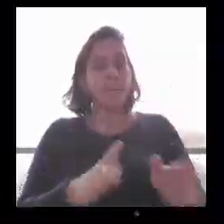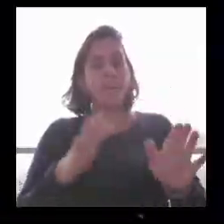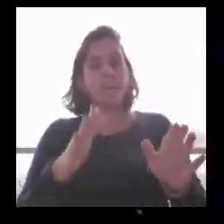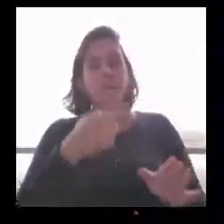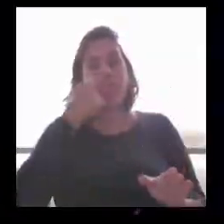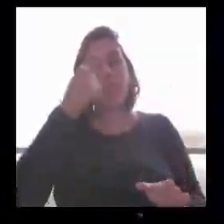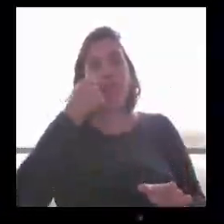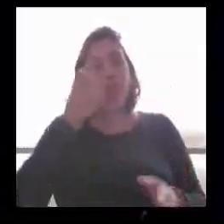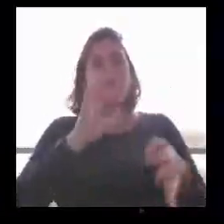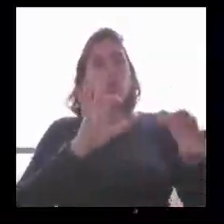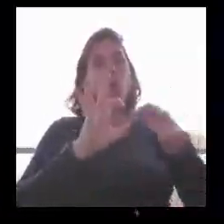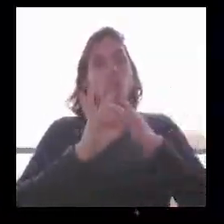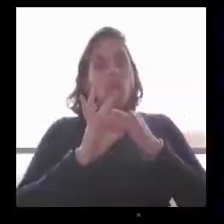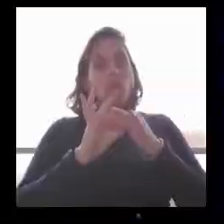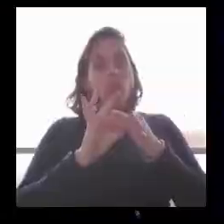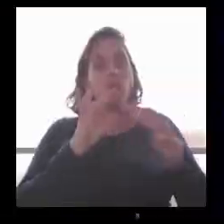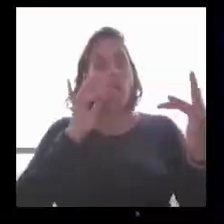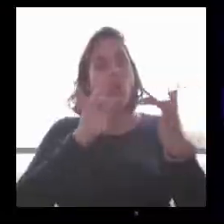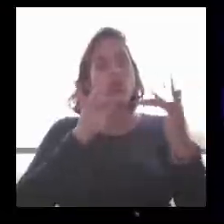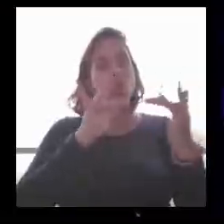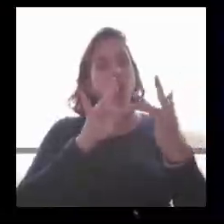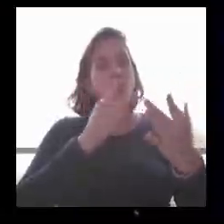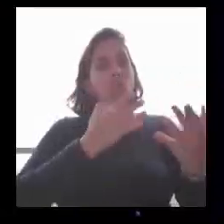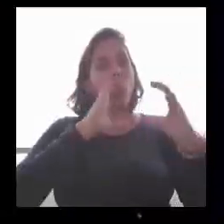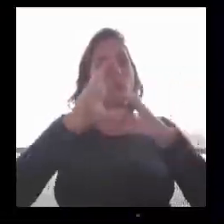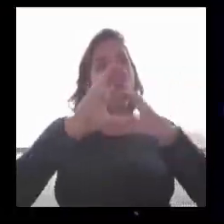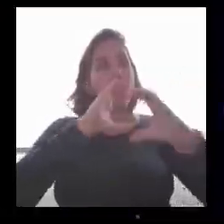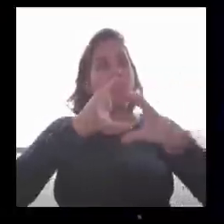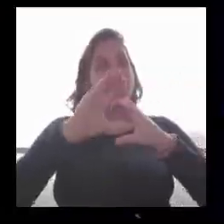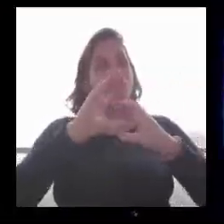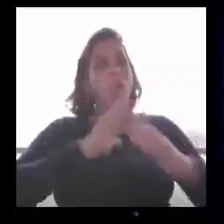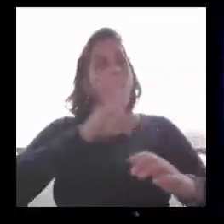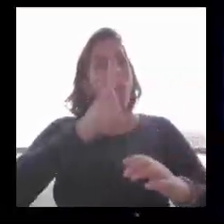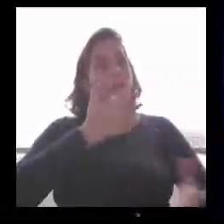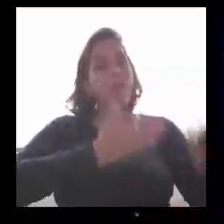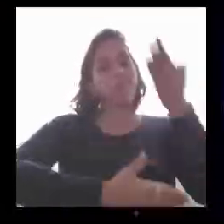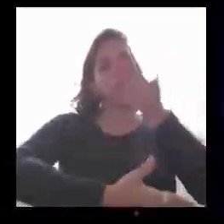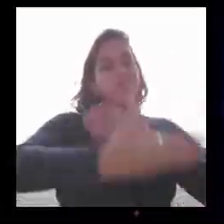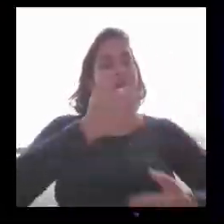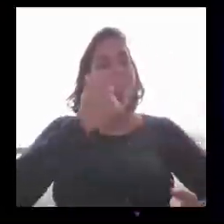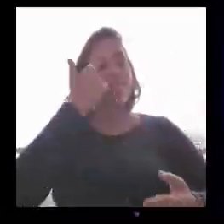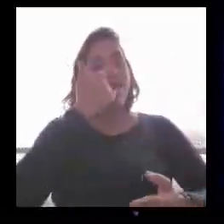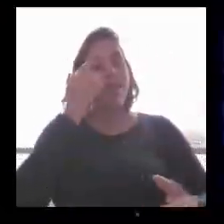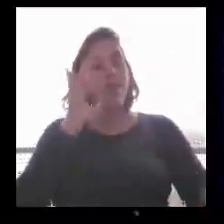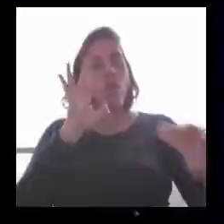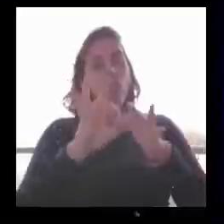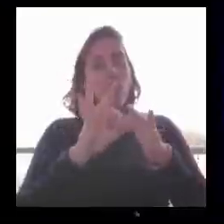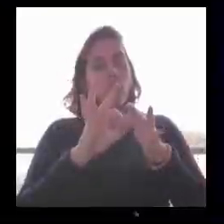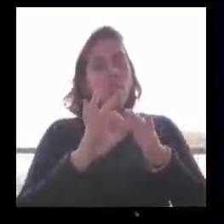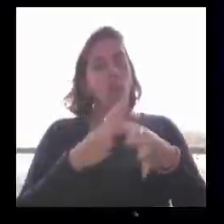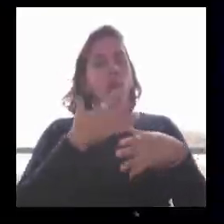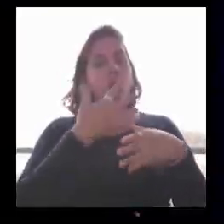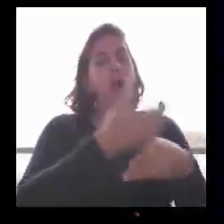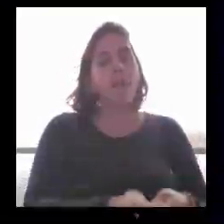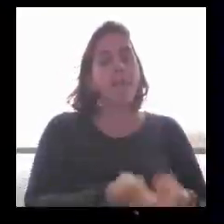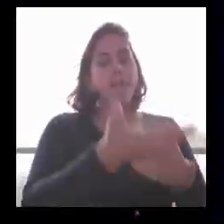común, de un contacto y una comunicación entre los humanos que tienen un interés común, colaboran y a